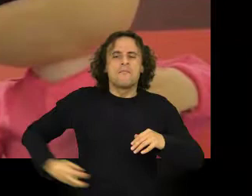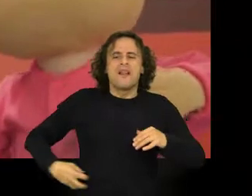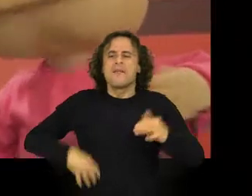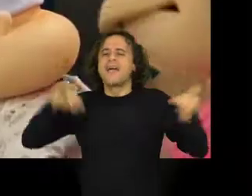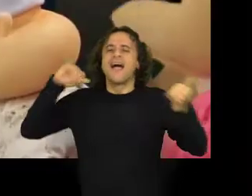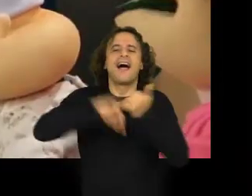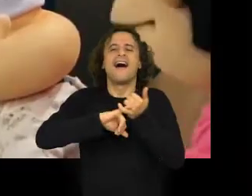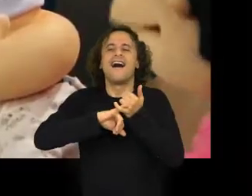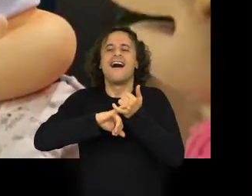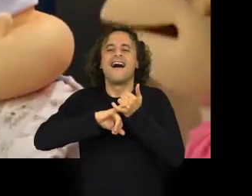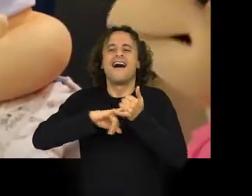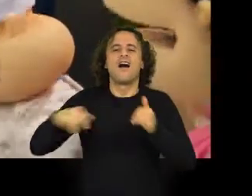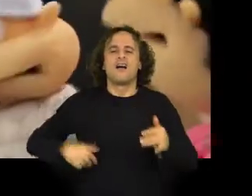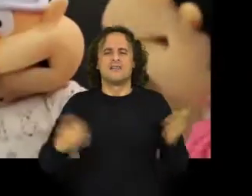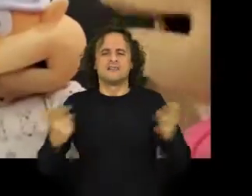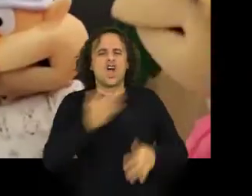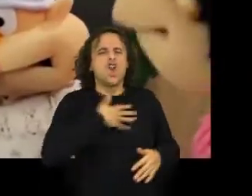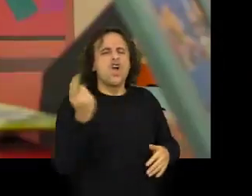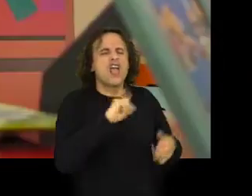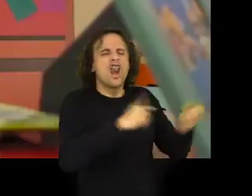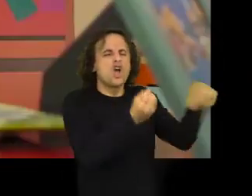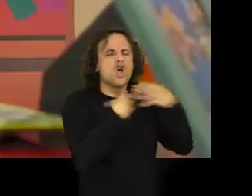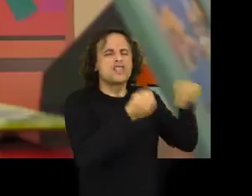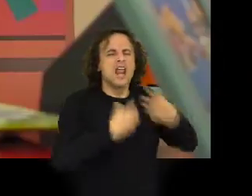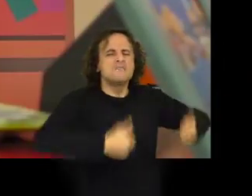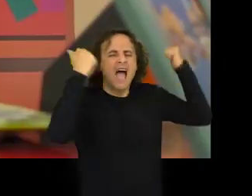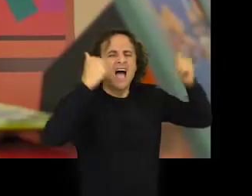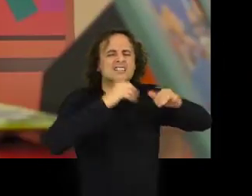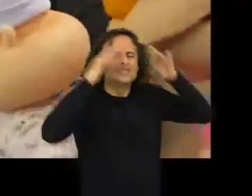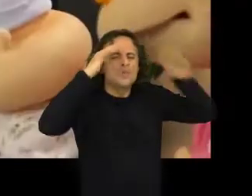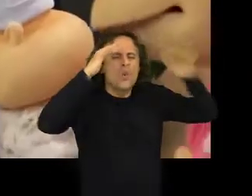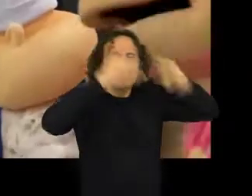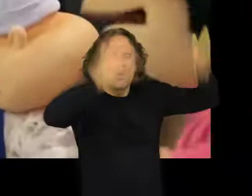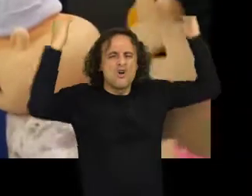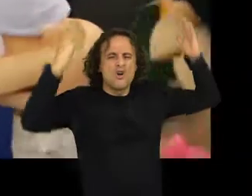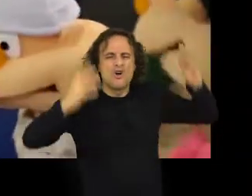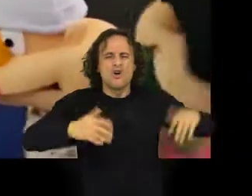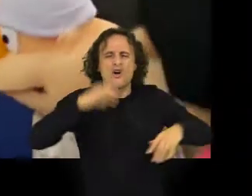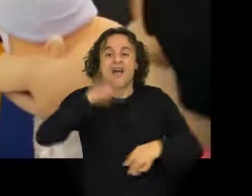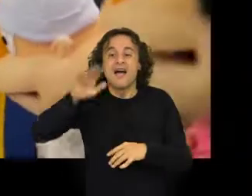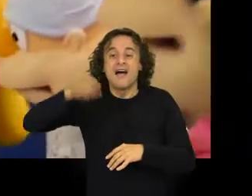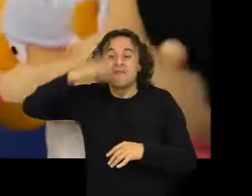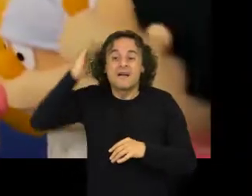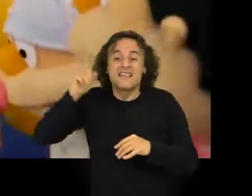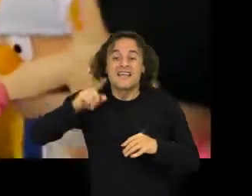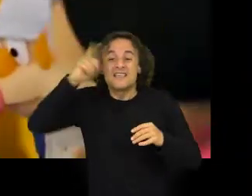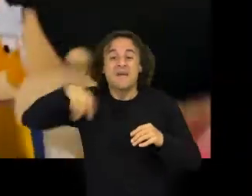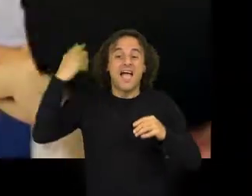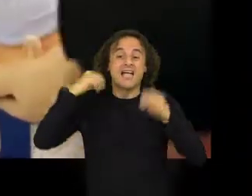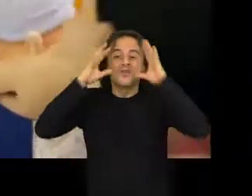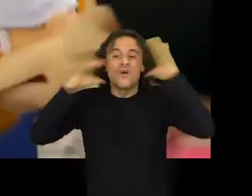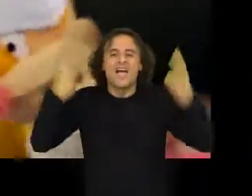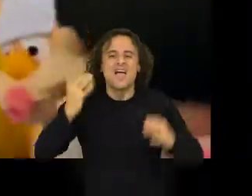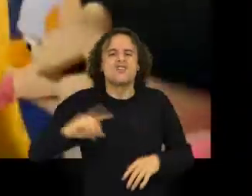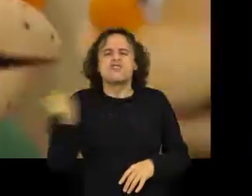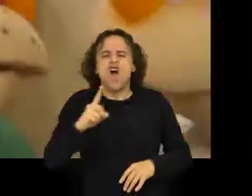casaba cun príncipe e que vivíamos no castelo. Non quero que me contades máis soños. Pili, sabes o que soñei